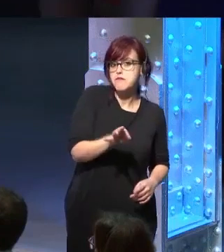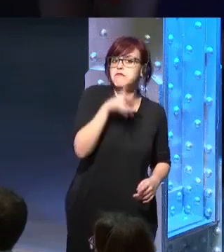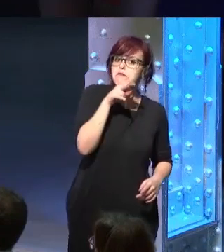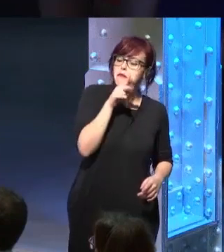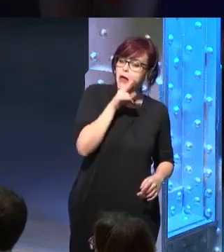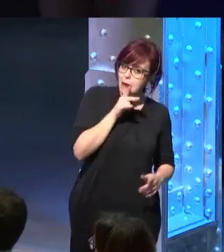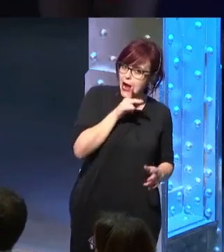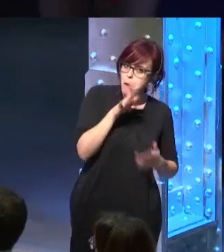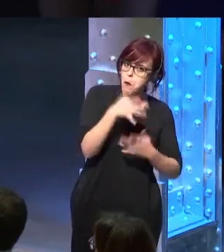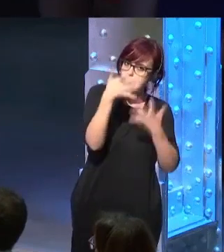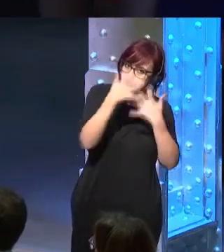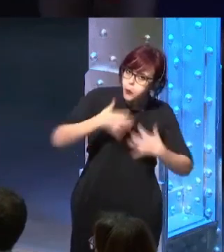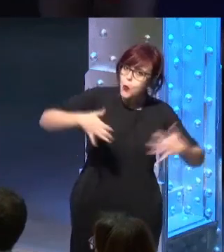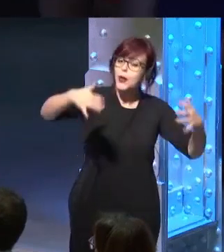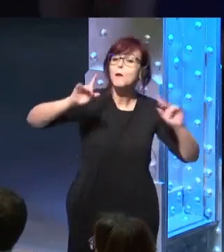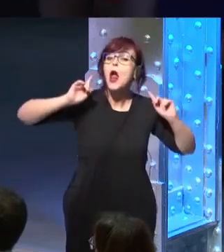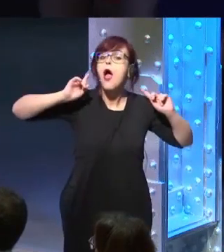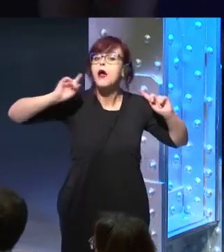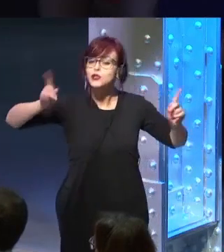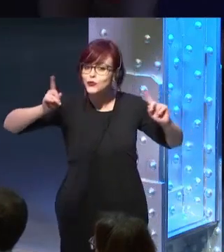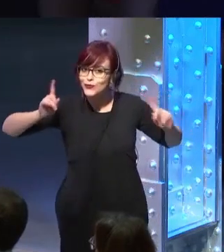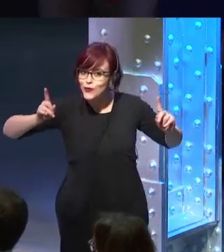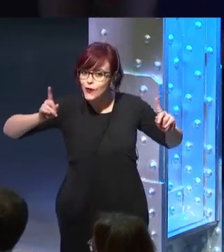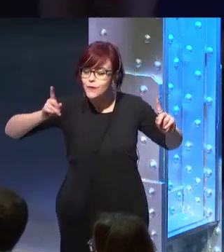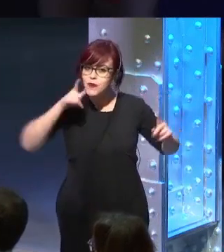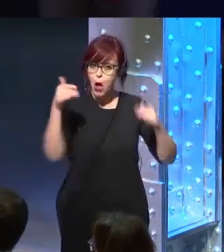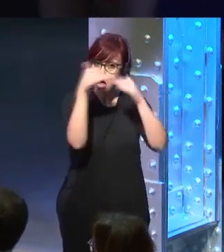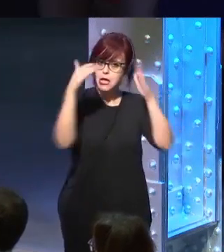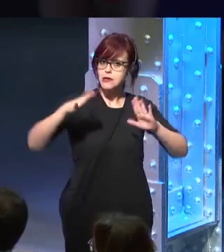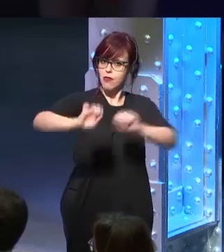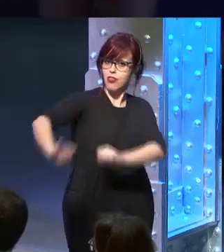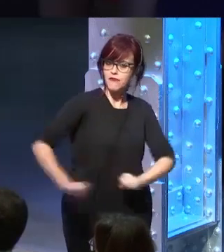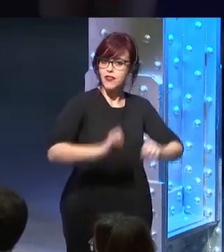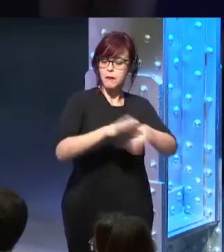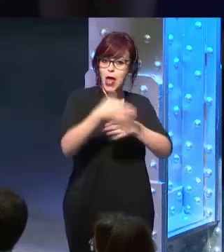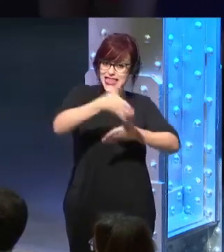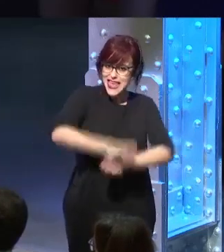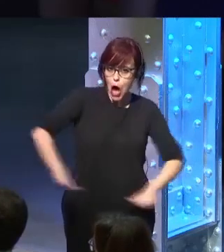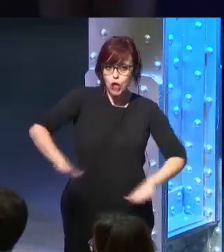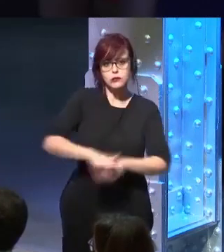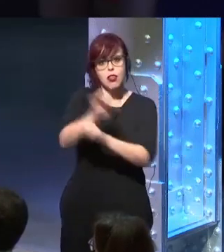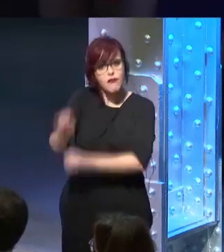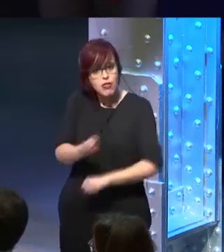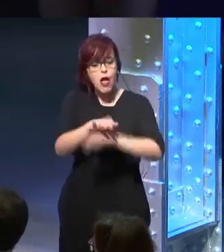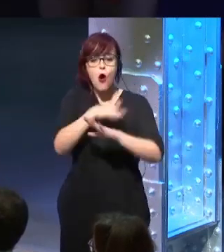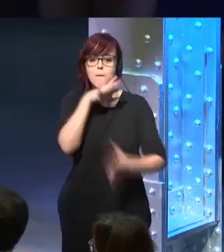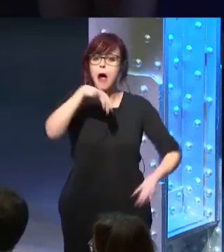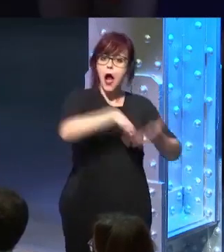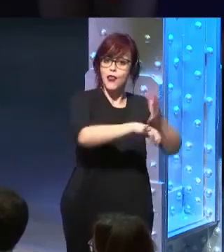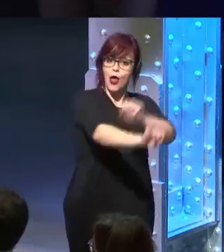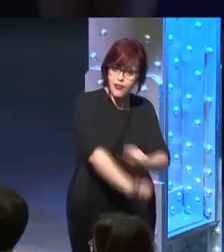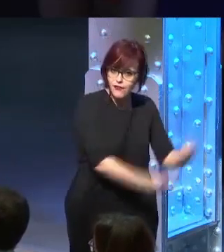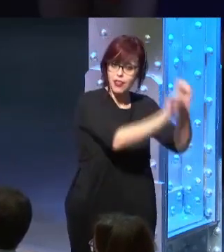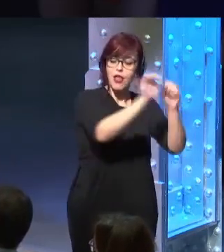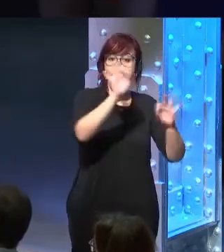hablar en público para defender a sus hogares, para defender a sus niños, a sus maridos, o